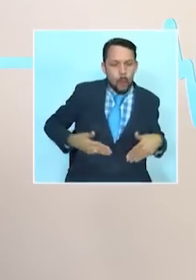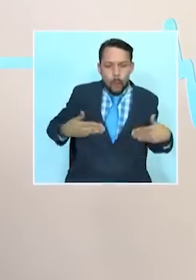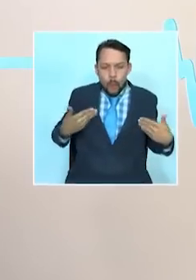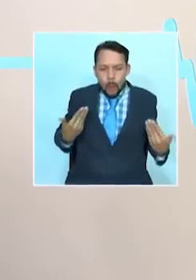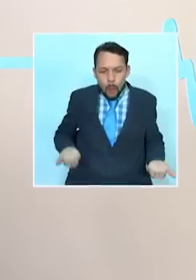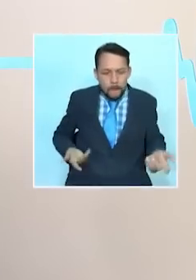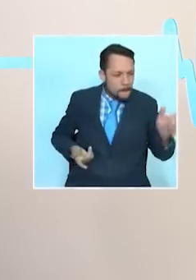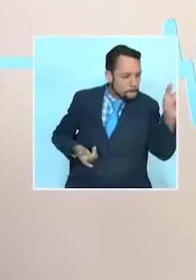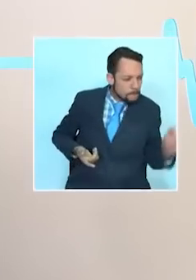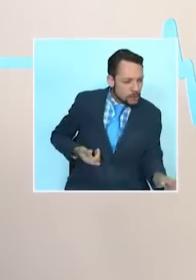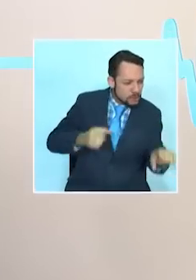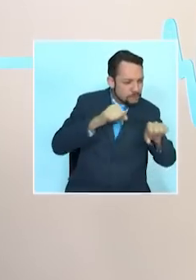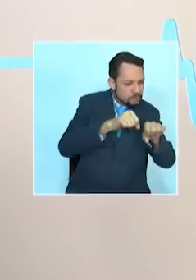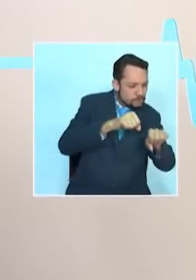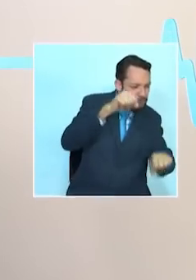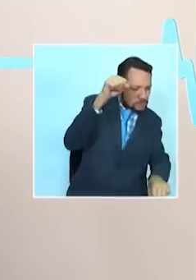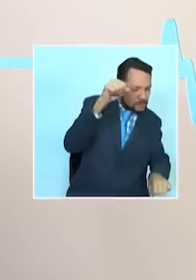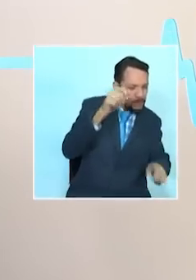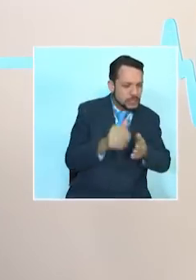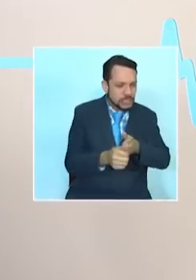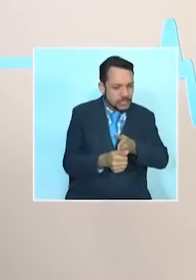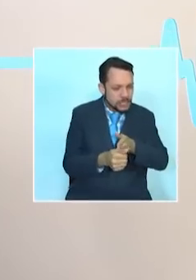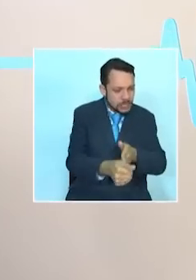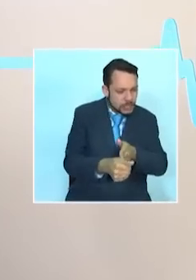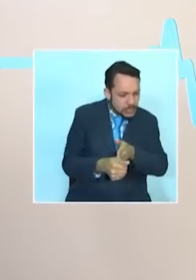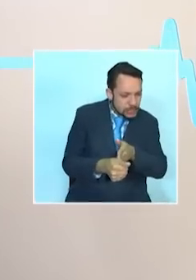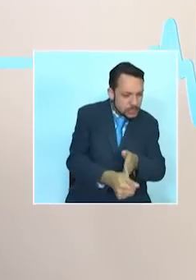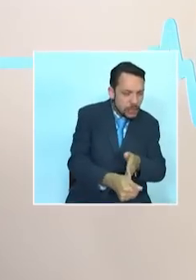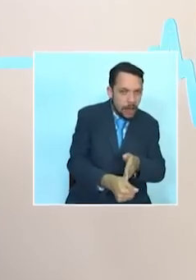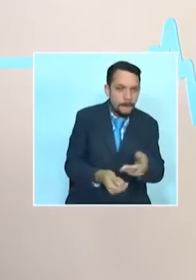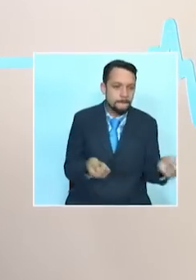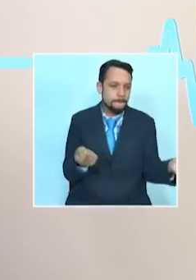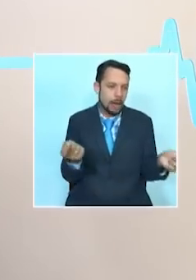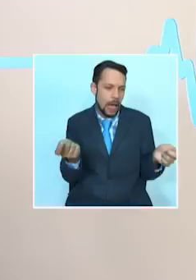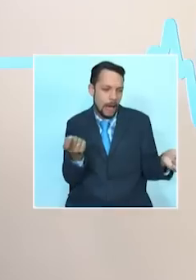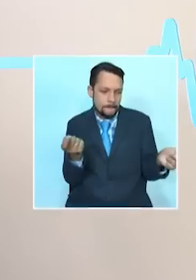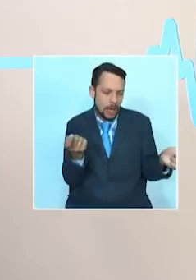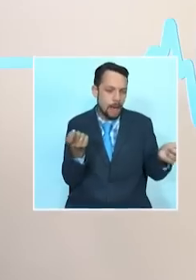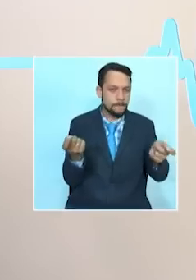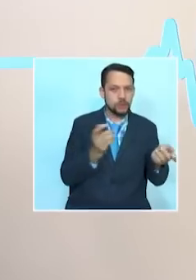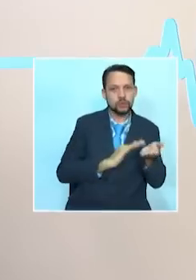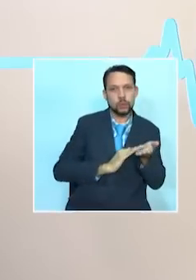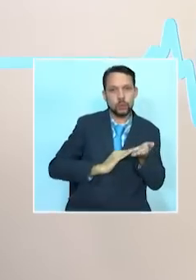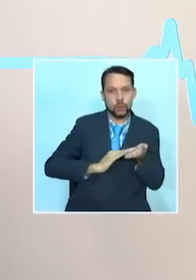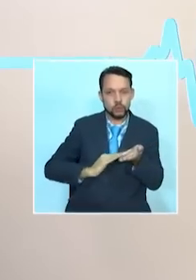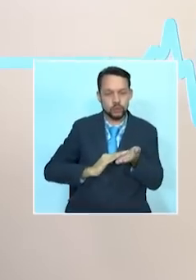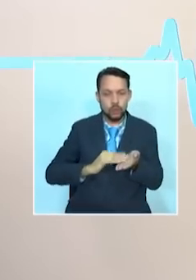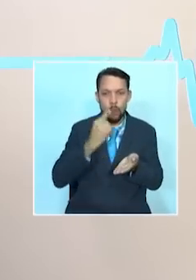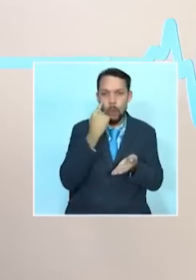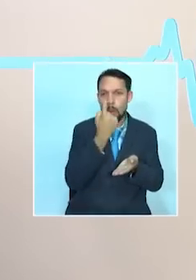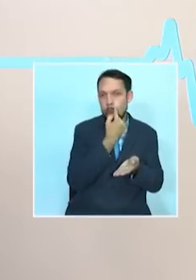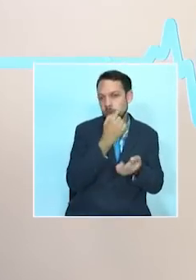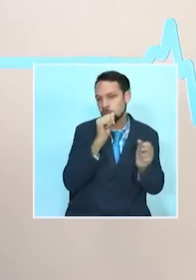paciente para ayudarle a mejorar esa sintomatología y también para que vaya recuperando su c visual depende de la